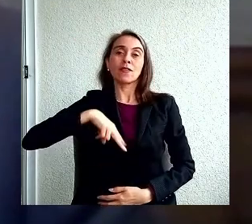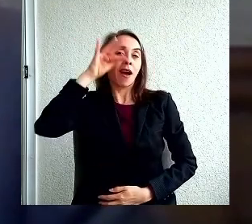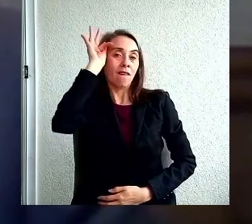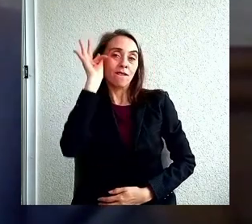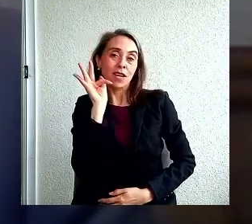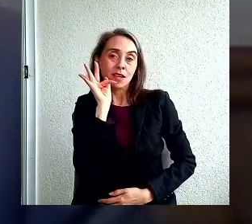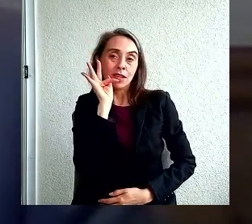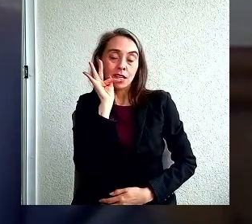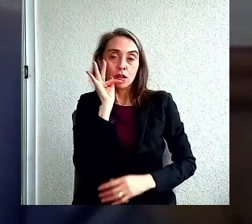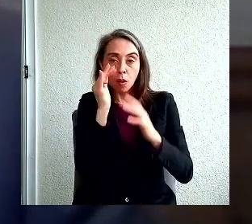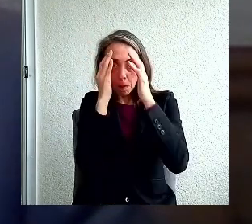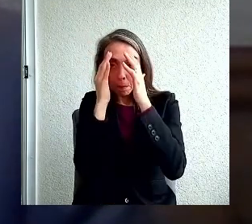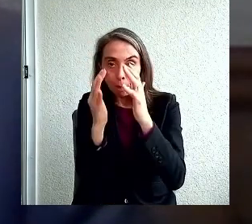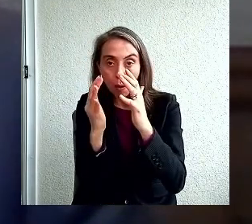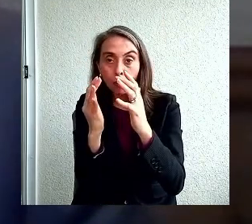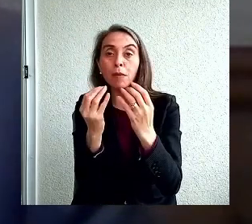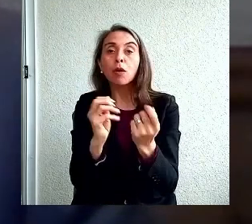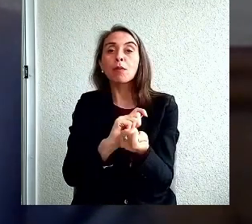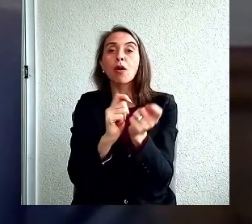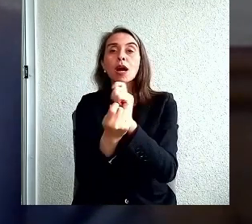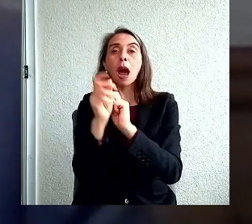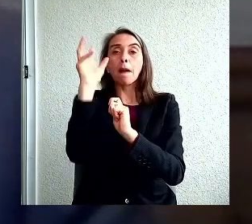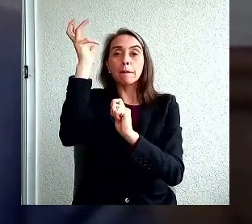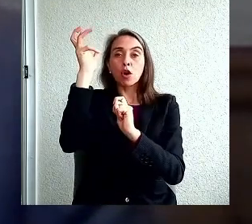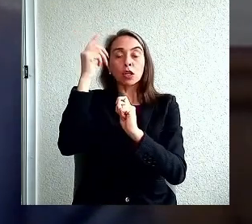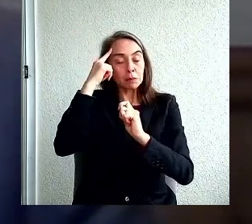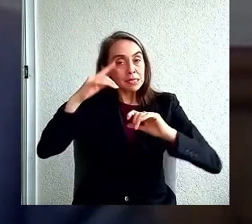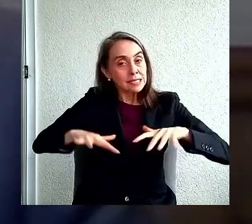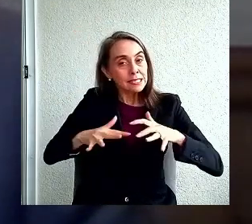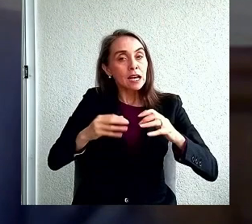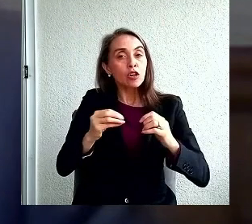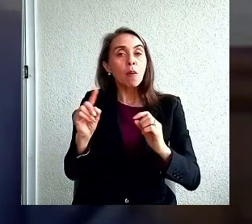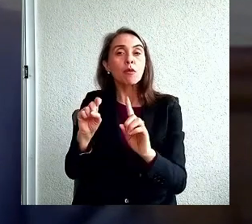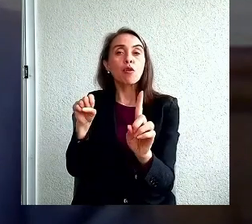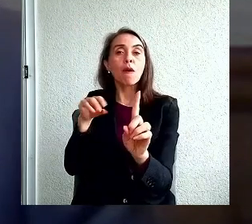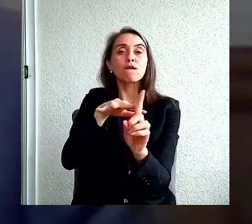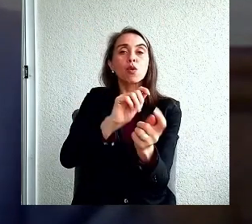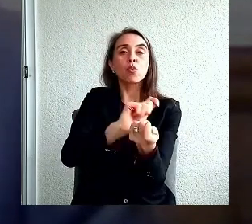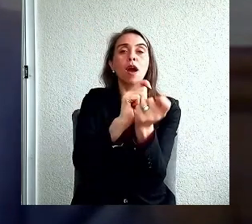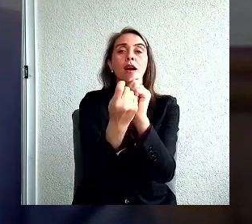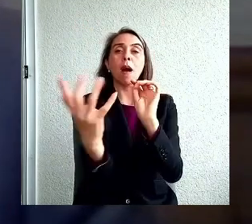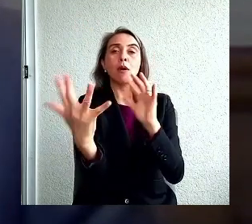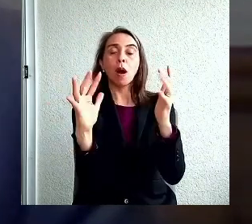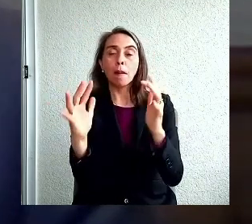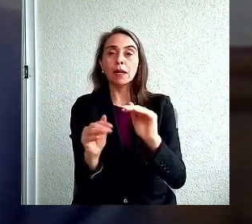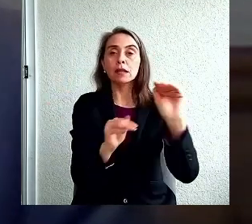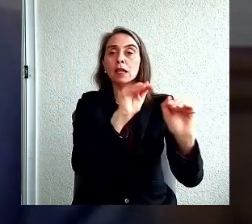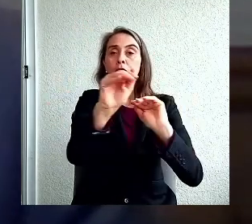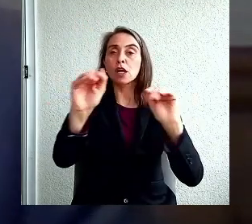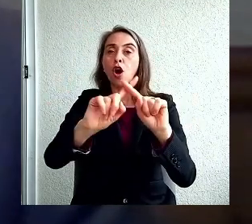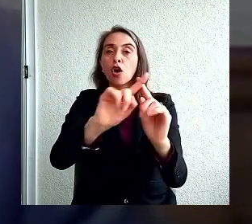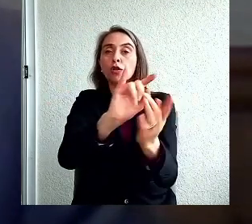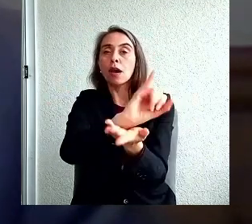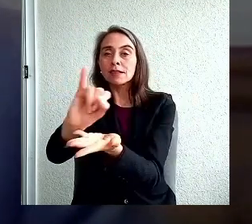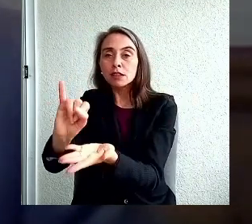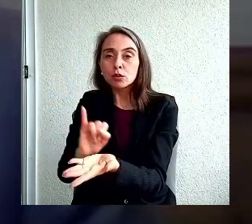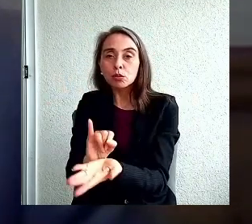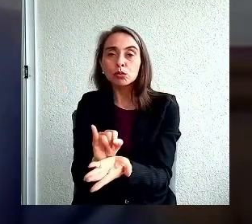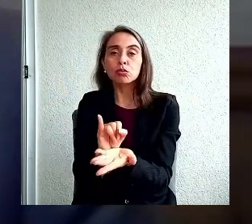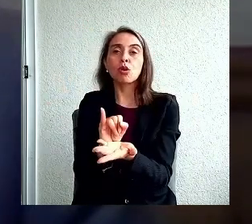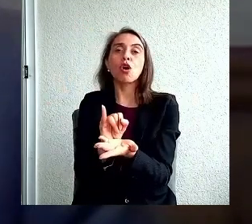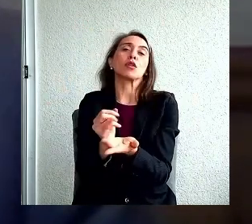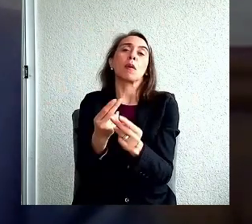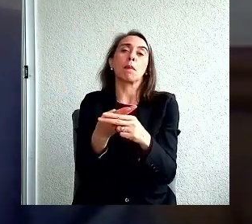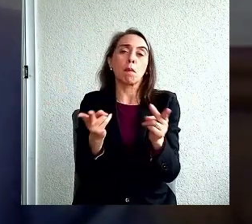en el medio ambiente, motivando constantemente a otros actores, ya sea a nivel de organismos públicos, de la empresa